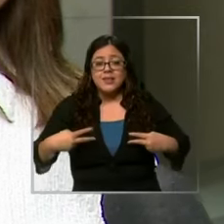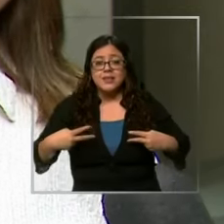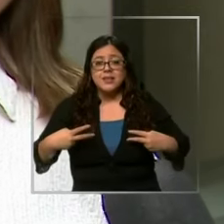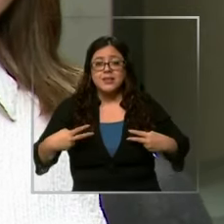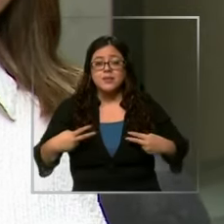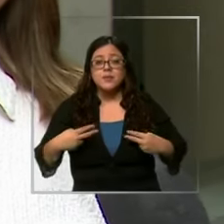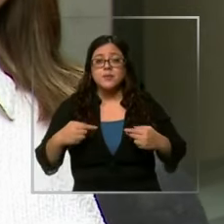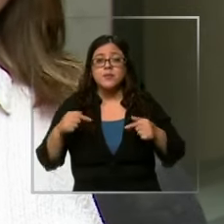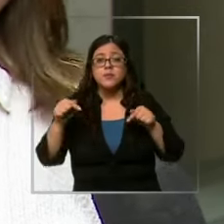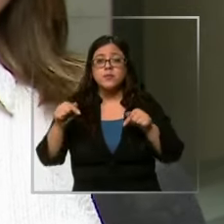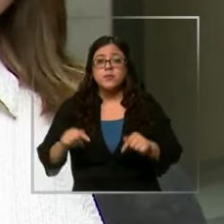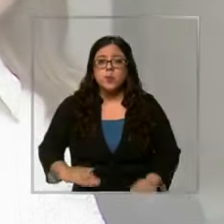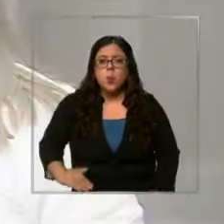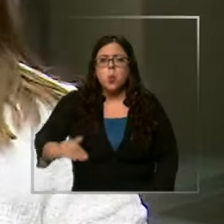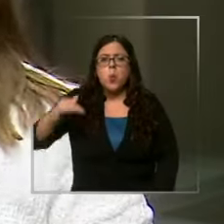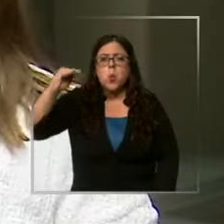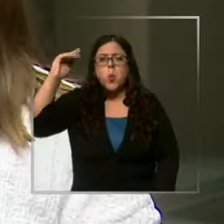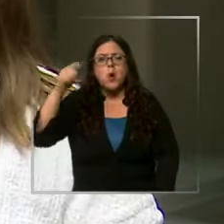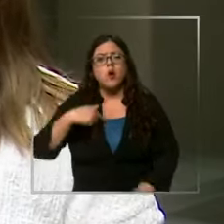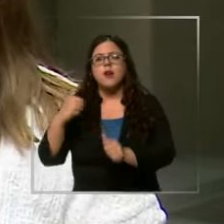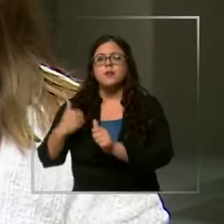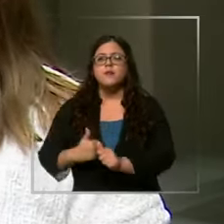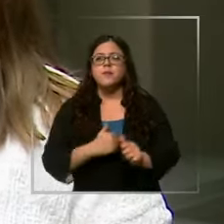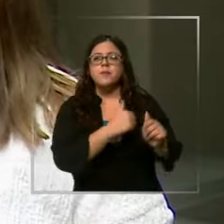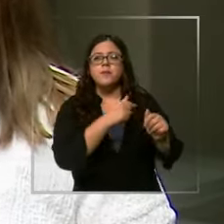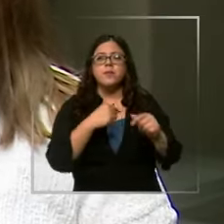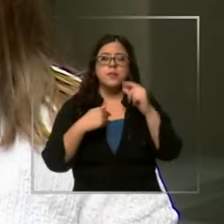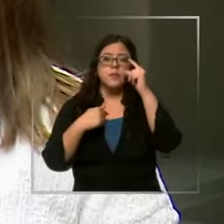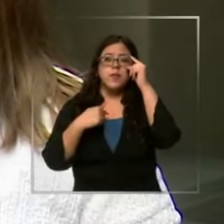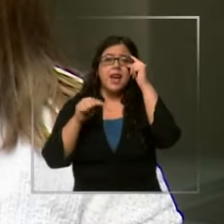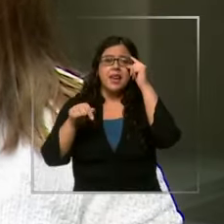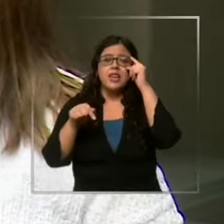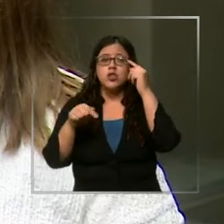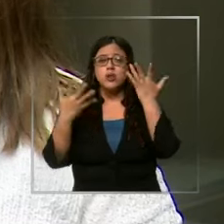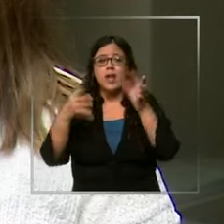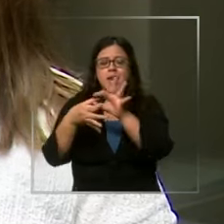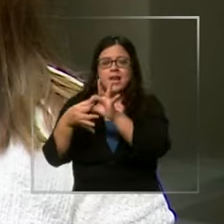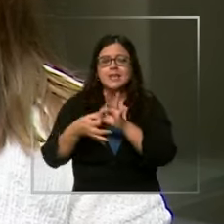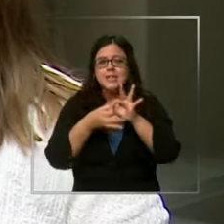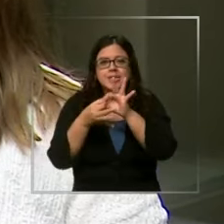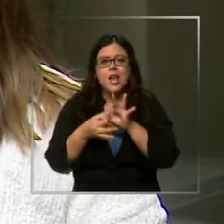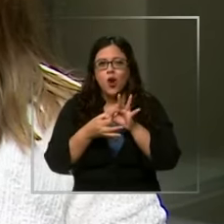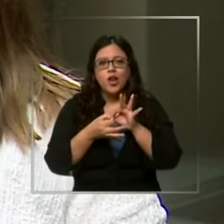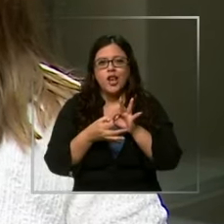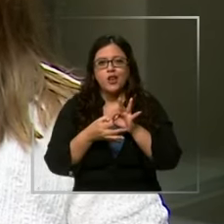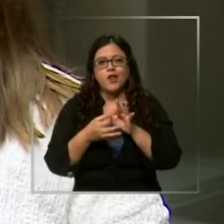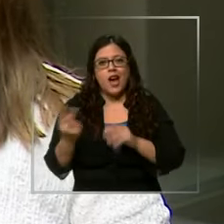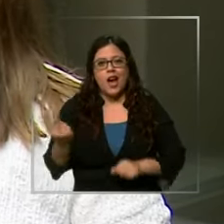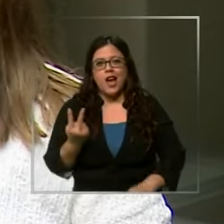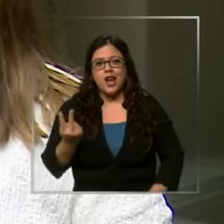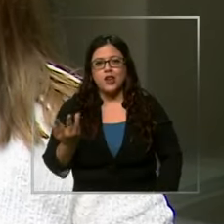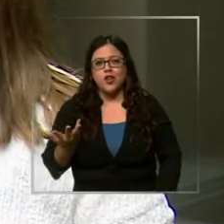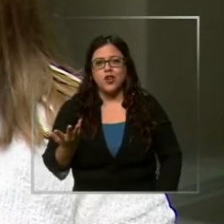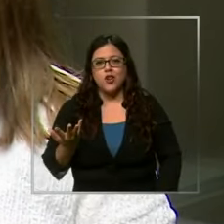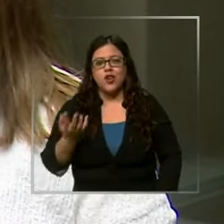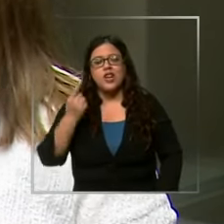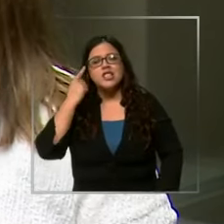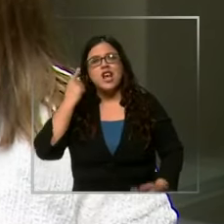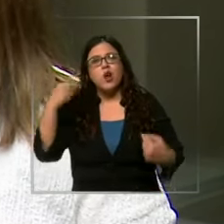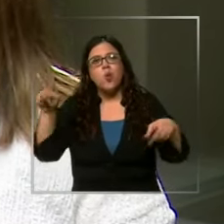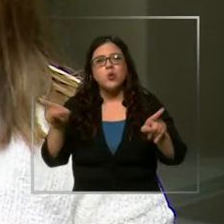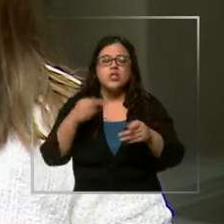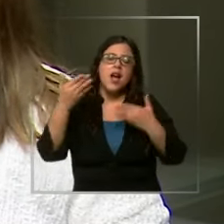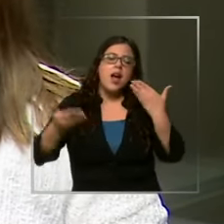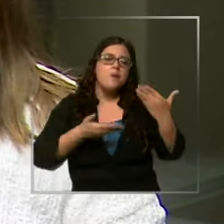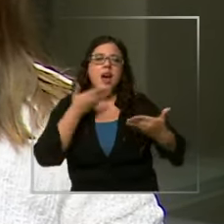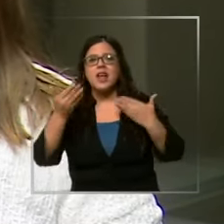Y de ahí que siempre lo he seguido. Siempre ha sido como algo que nos ha unido Luis Miguel. Lo escuchamos en la casa juntas,